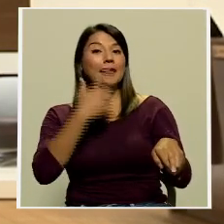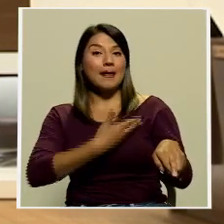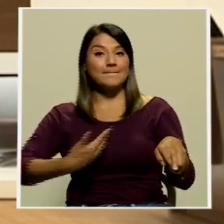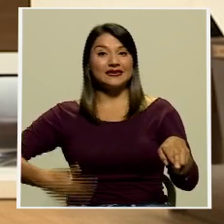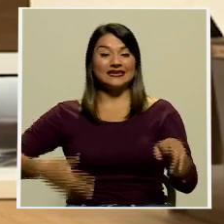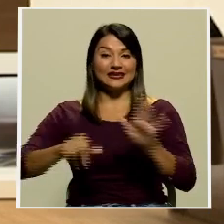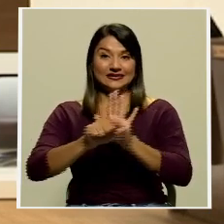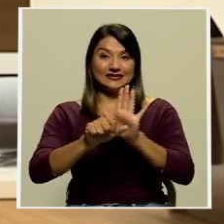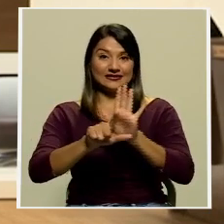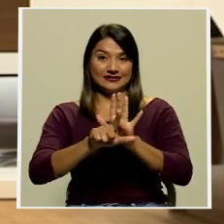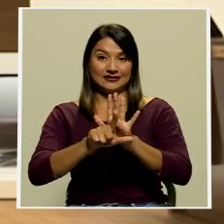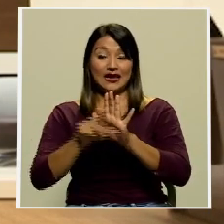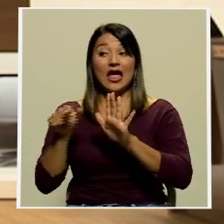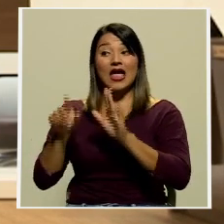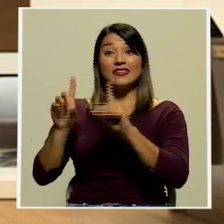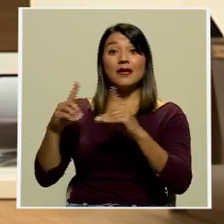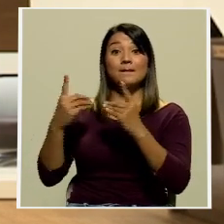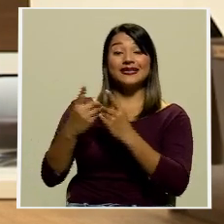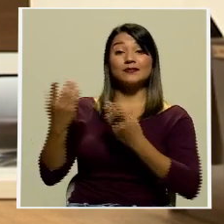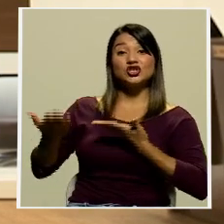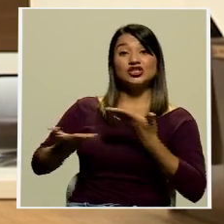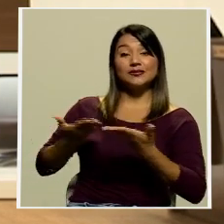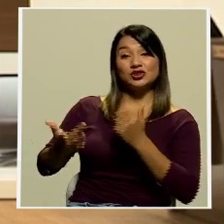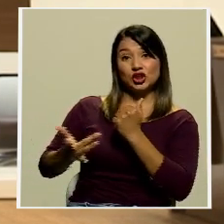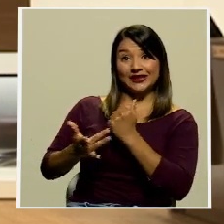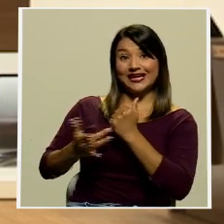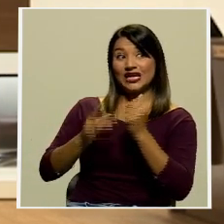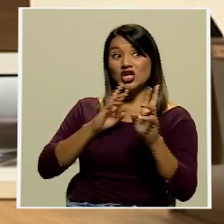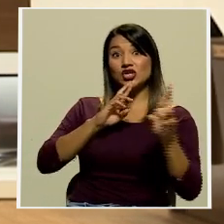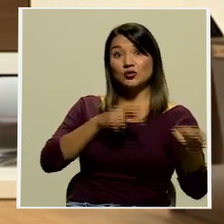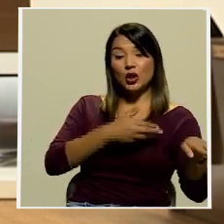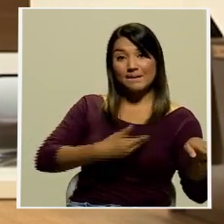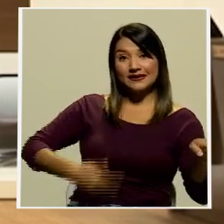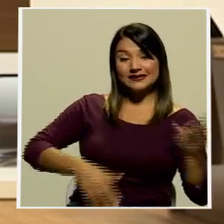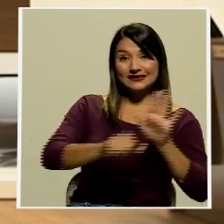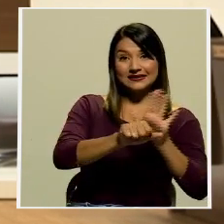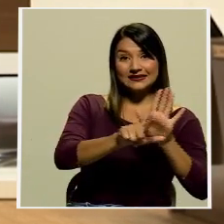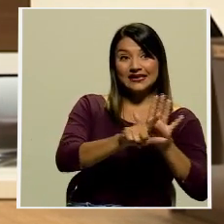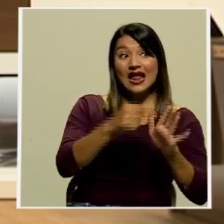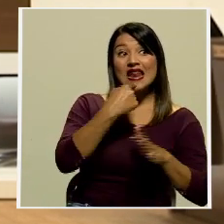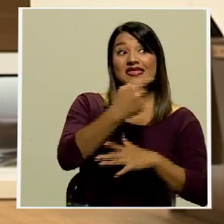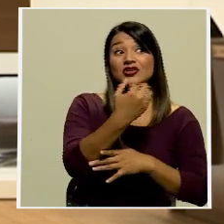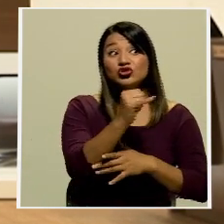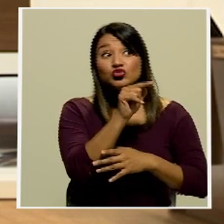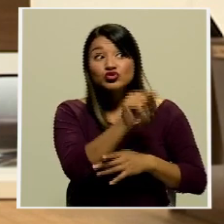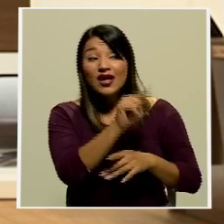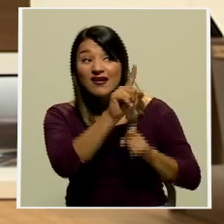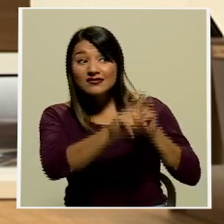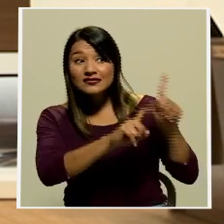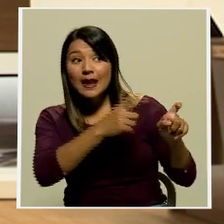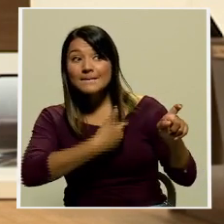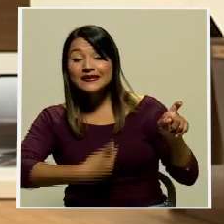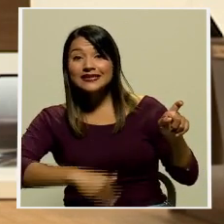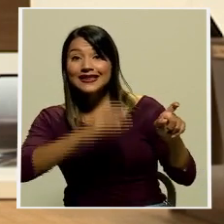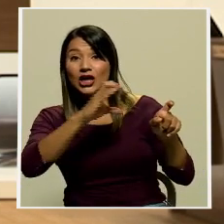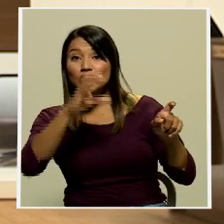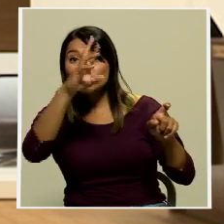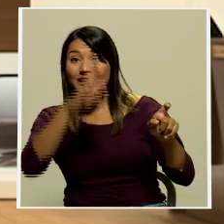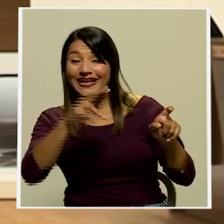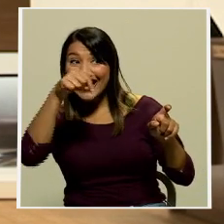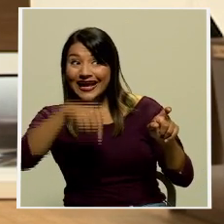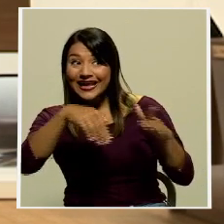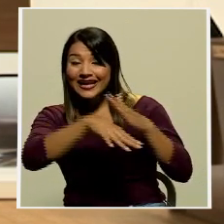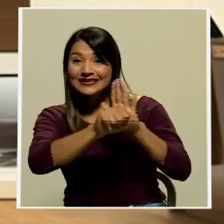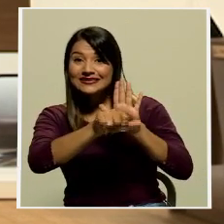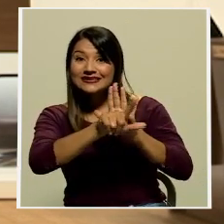Eduardo Cruikshank, el Departamento de Servicios Técnicos señaló que interrogar en el plenario al presidente de la República excede la lógica parlamentaria,